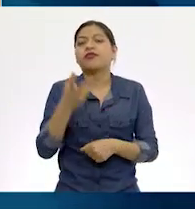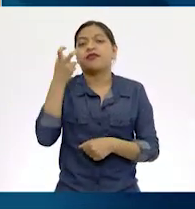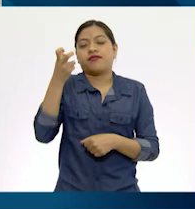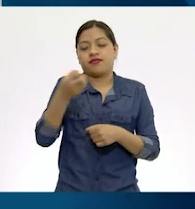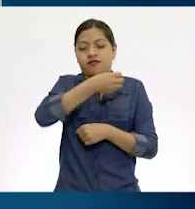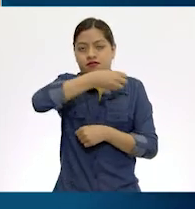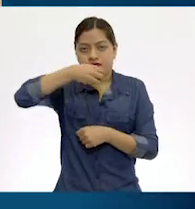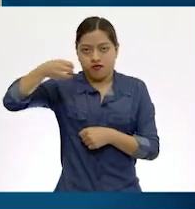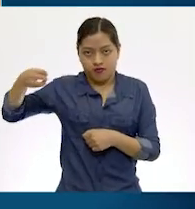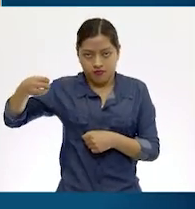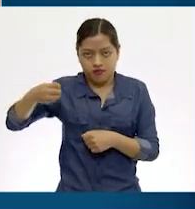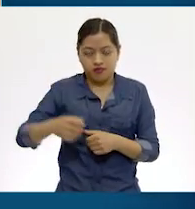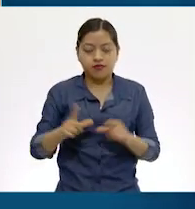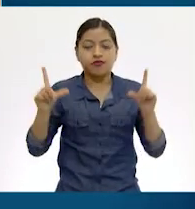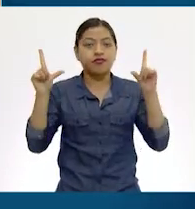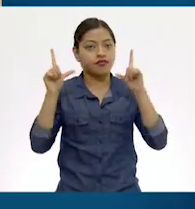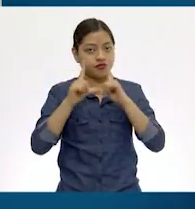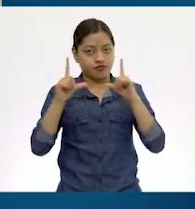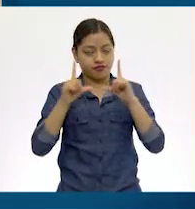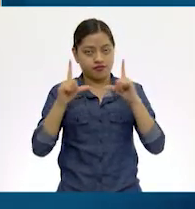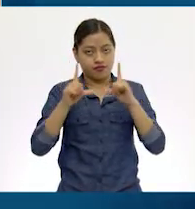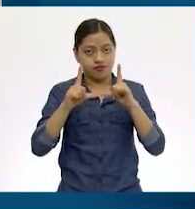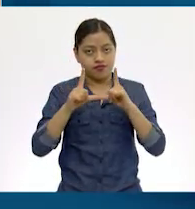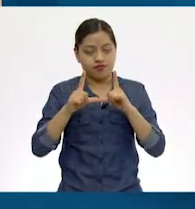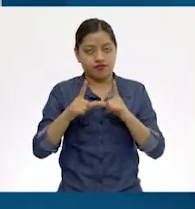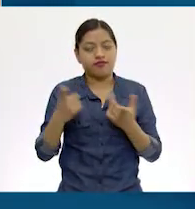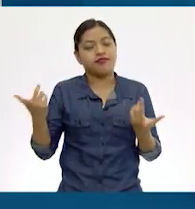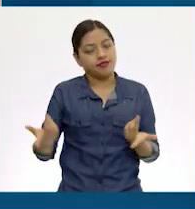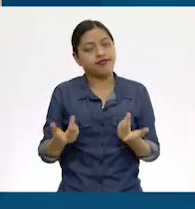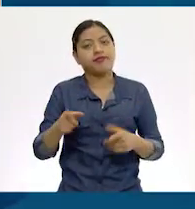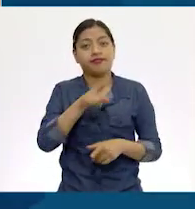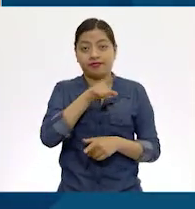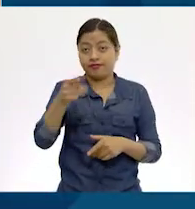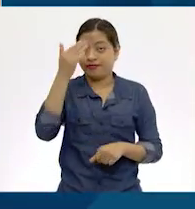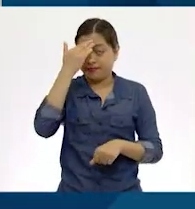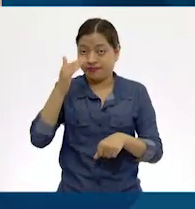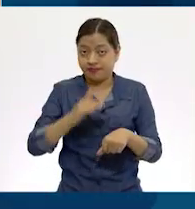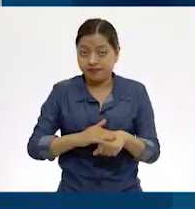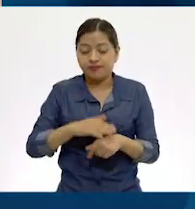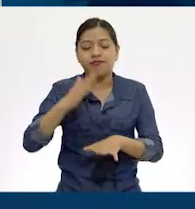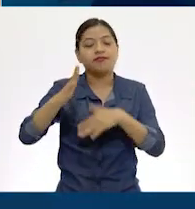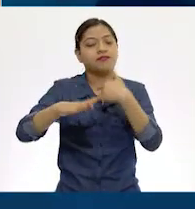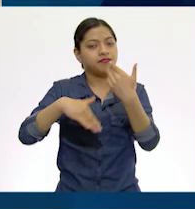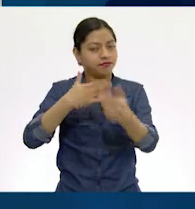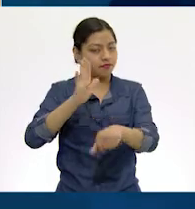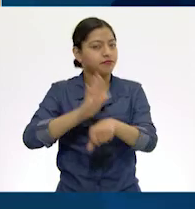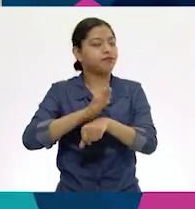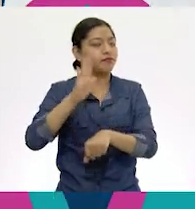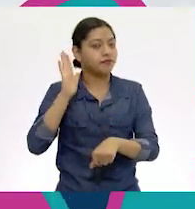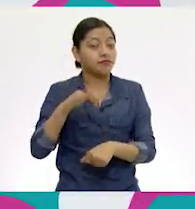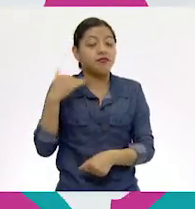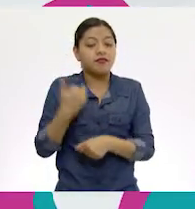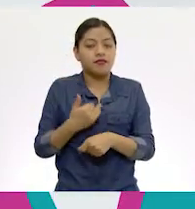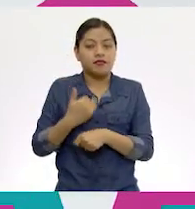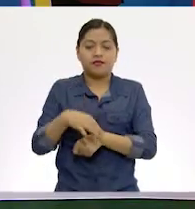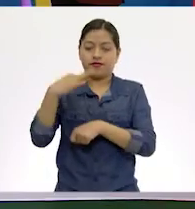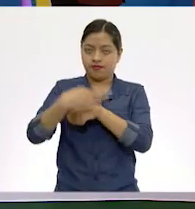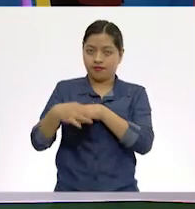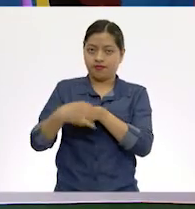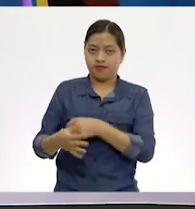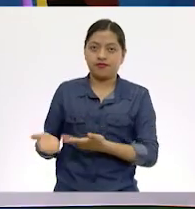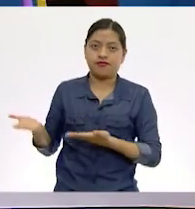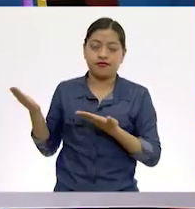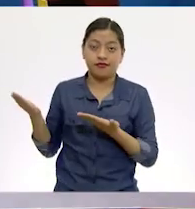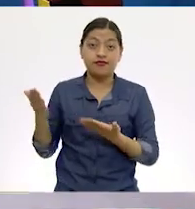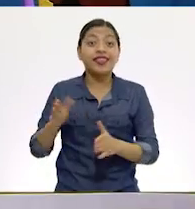referencia o escribir una ficha bibliográfica. Sí, aclaro que existen otras que conocerán después. Por lo pronto, trabajaremos en esta. Y